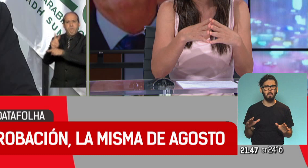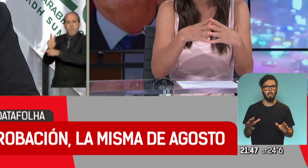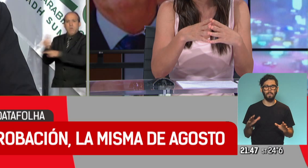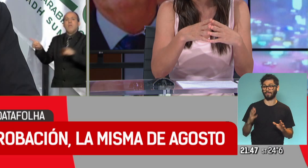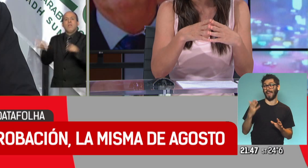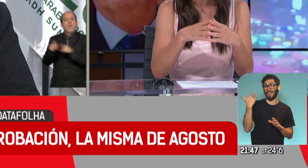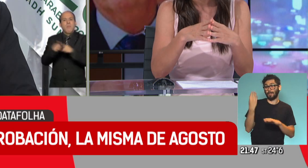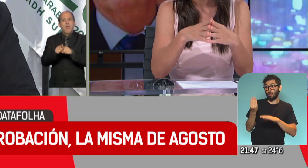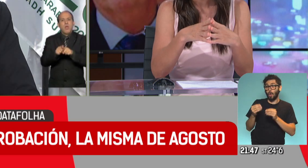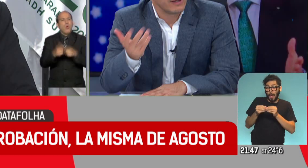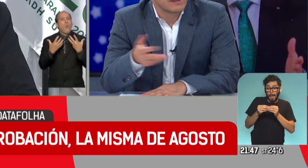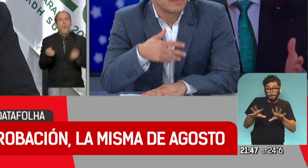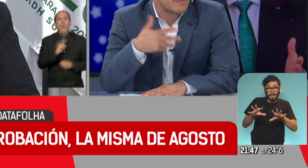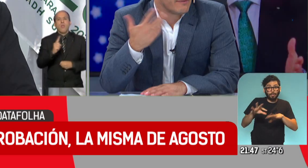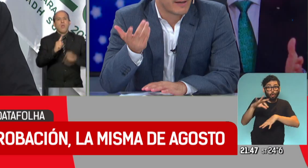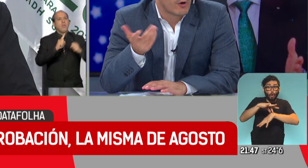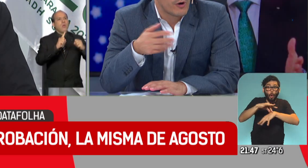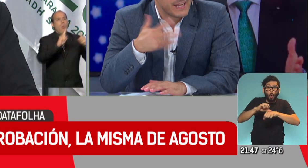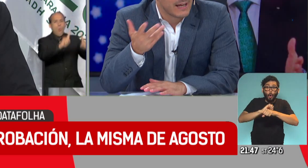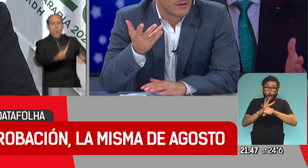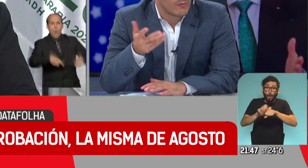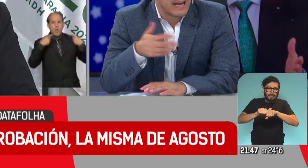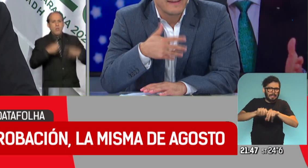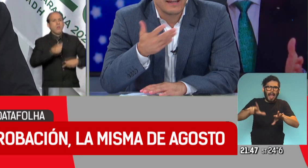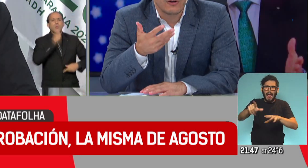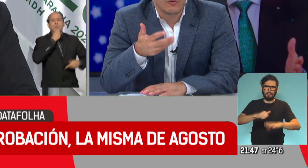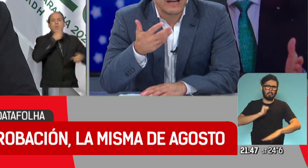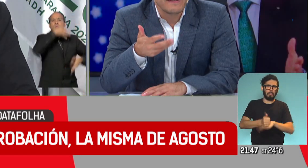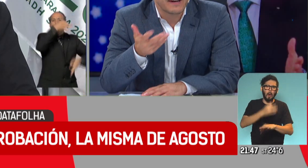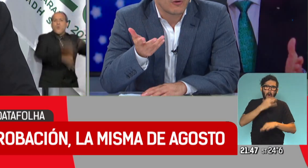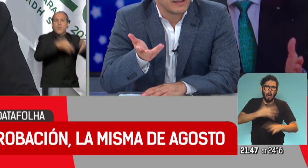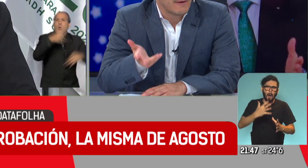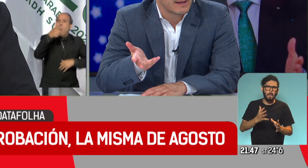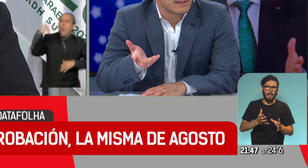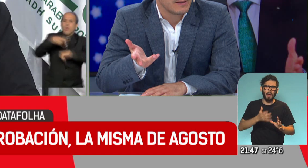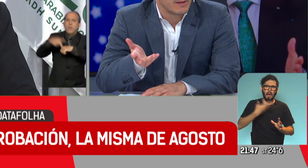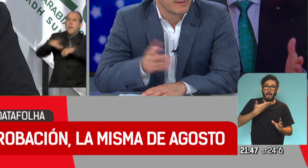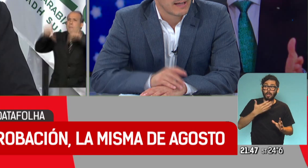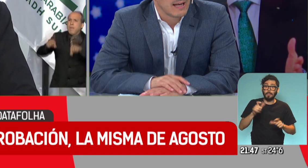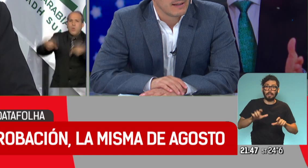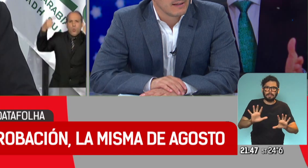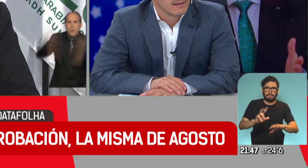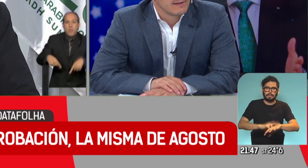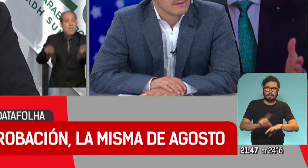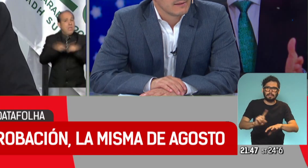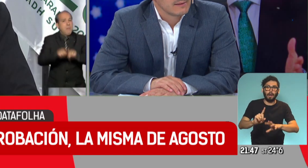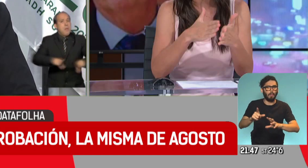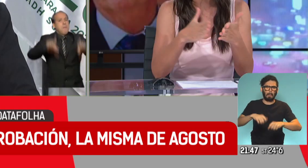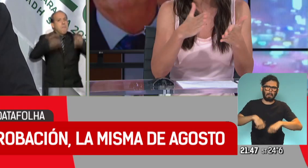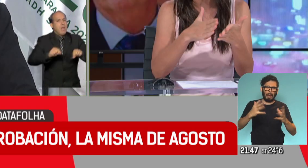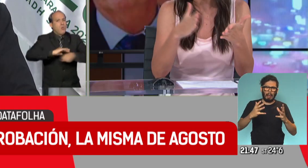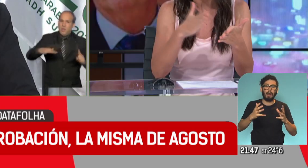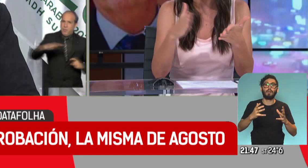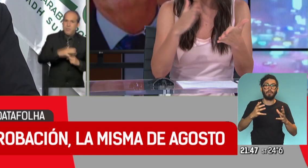el comienzo de la pandemia en Brasil, cuando él se manifestaba como quería, como nadie recomendaba que se manifestara a alguien. Fíjate que a comienzos